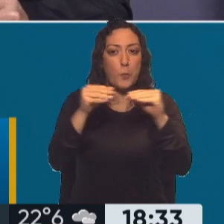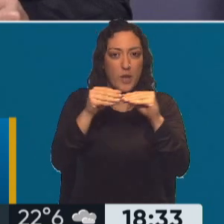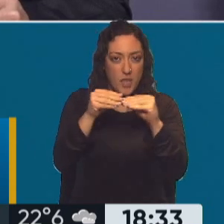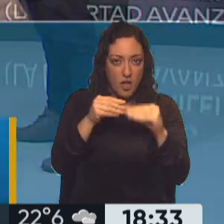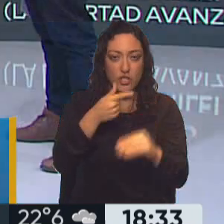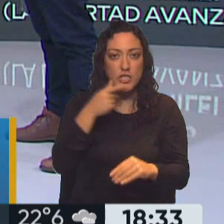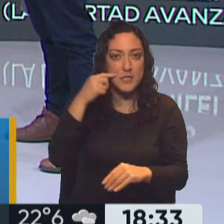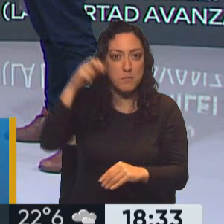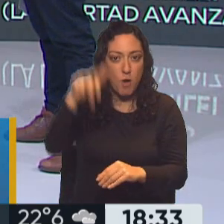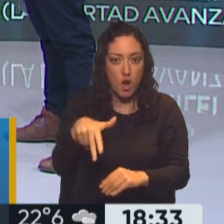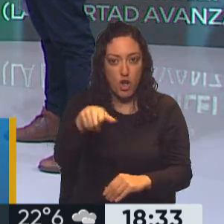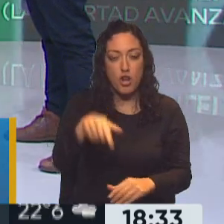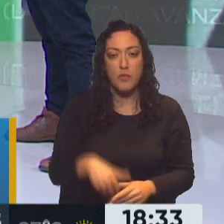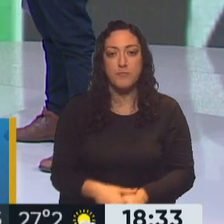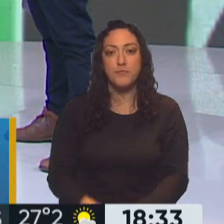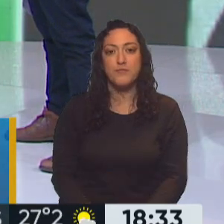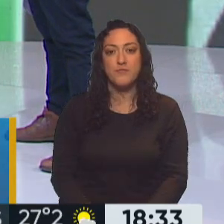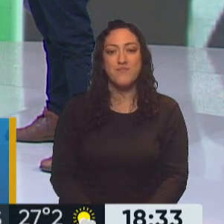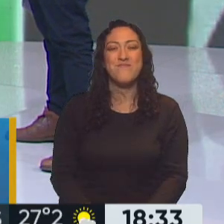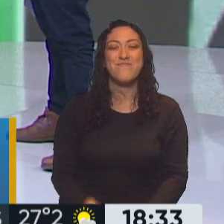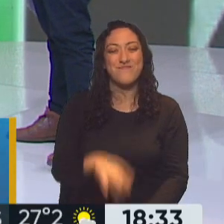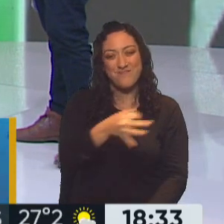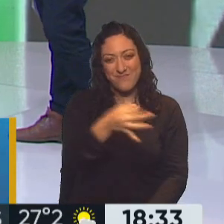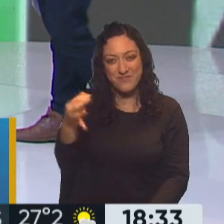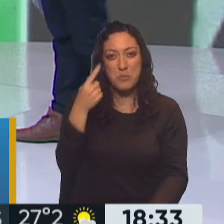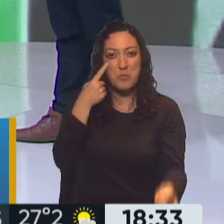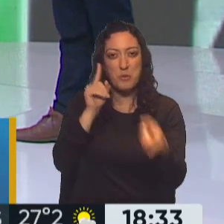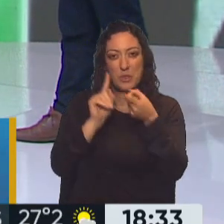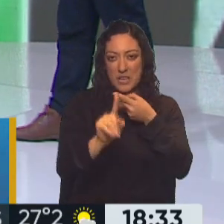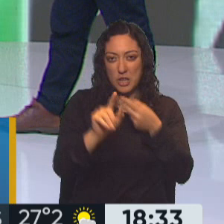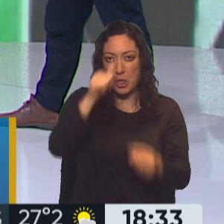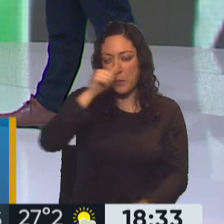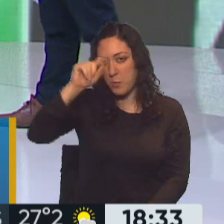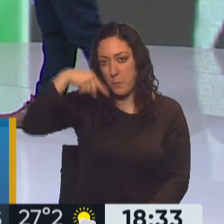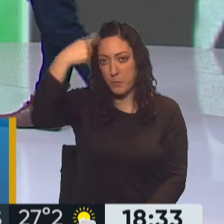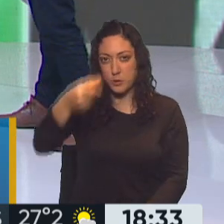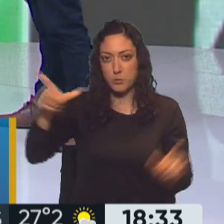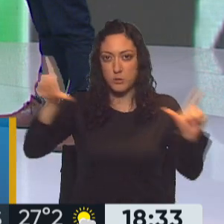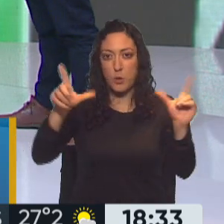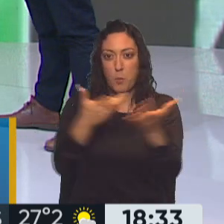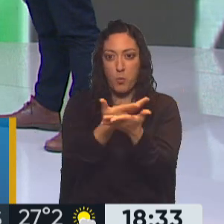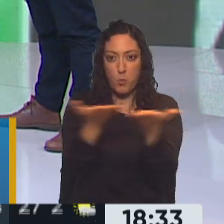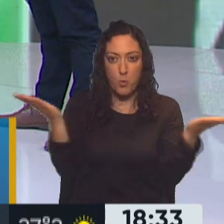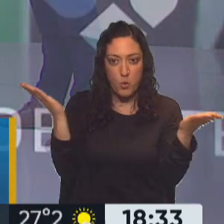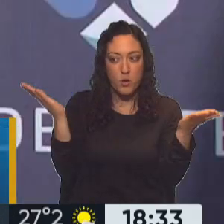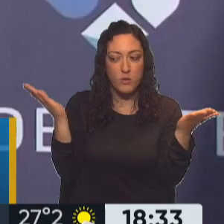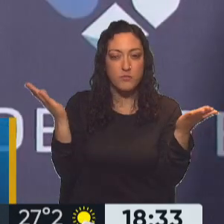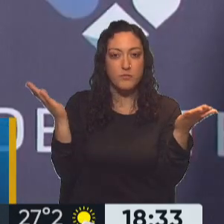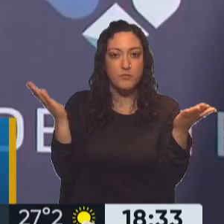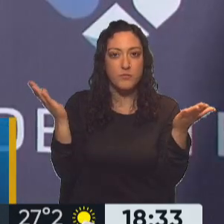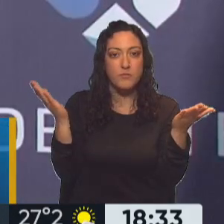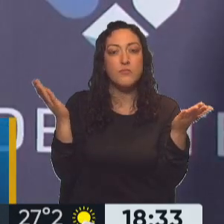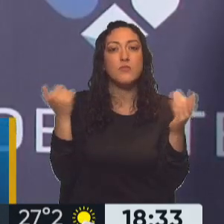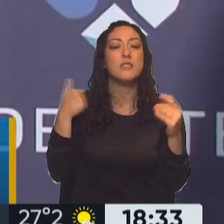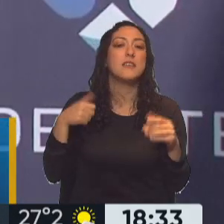Dale. Así es, Horacio, transmisión en vivo el próximo domingo por la televisión pública, una